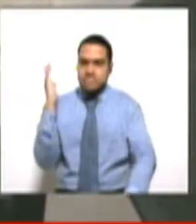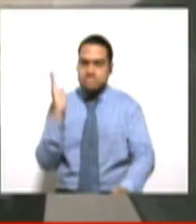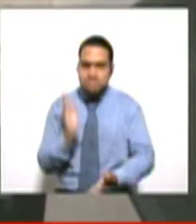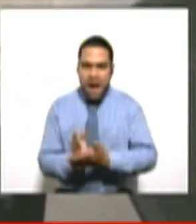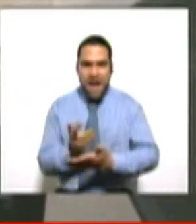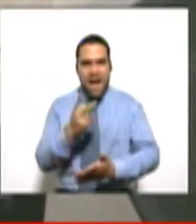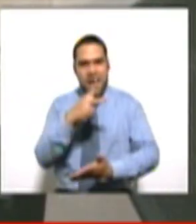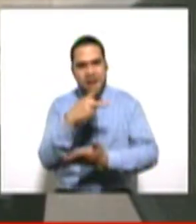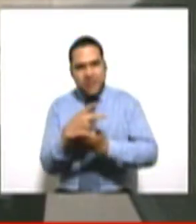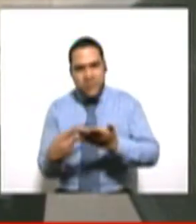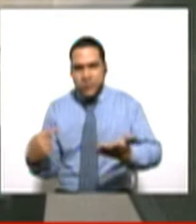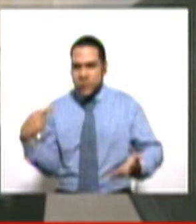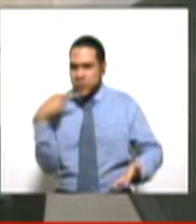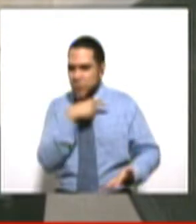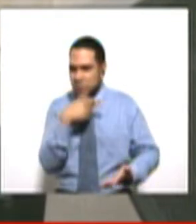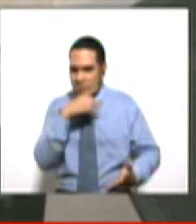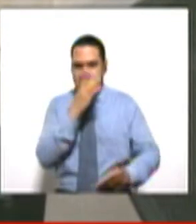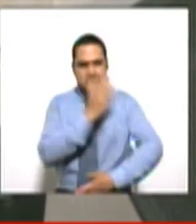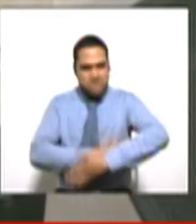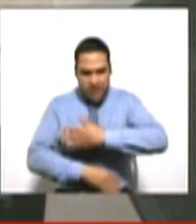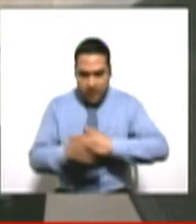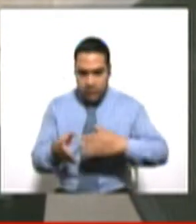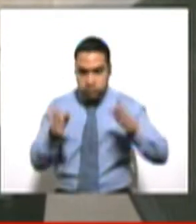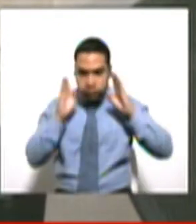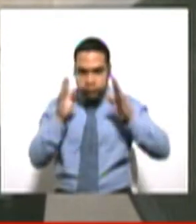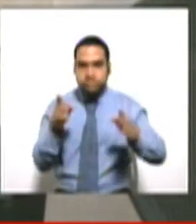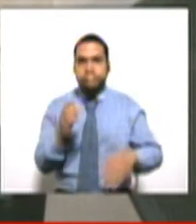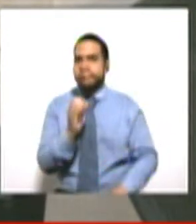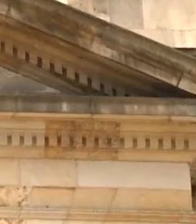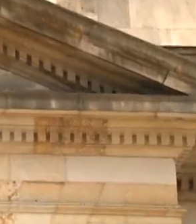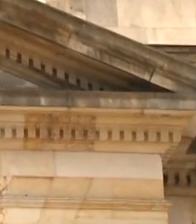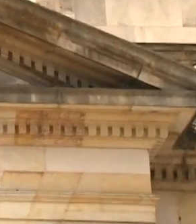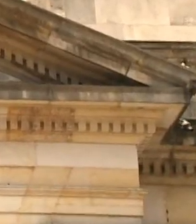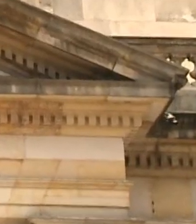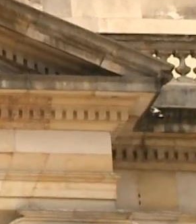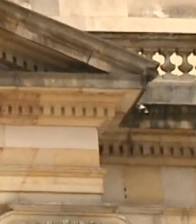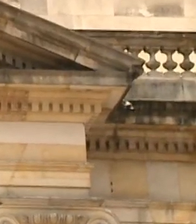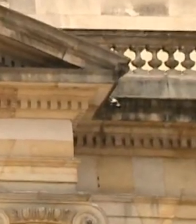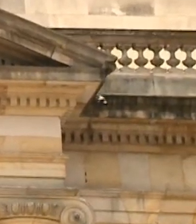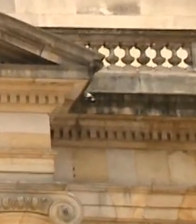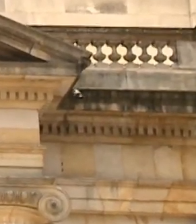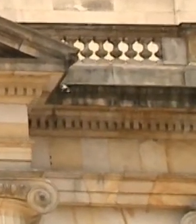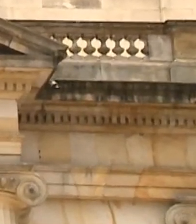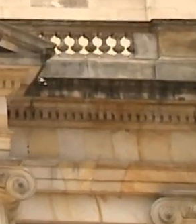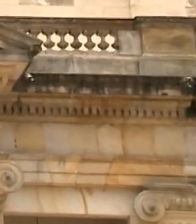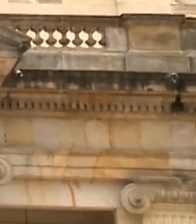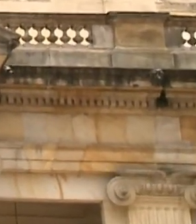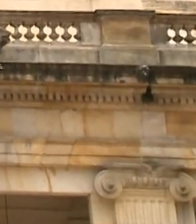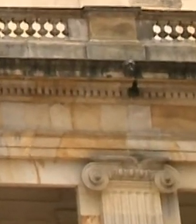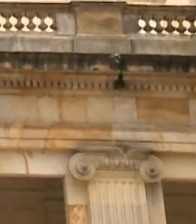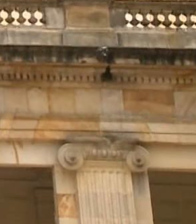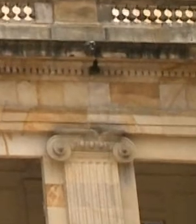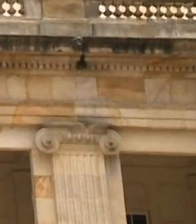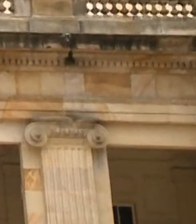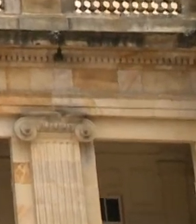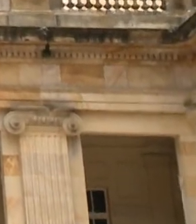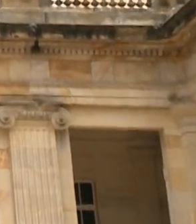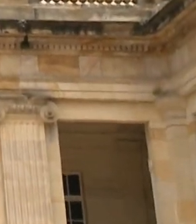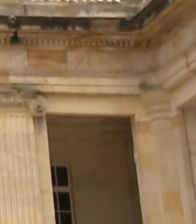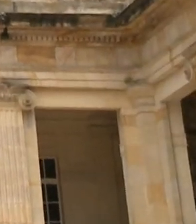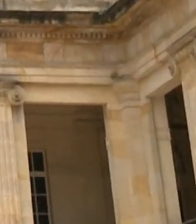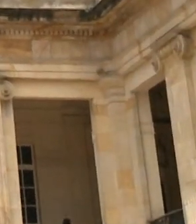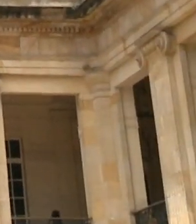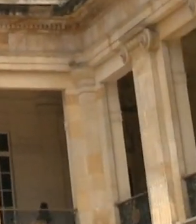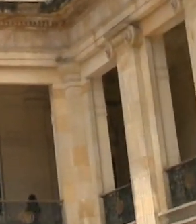2015-2016, en cabeza de su presidente, senador Luis Fernando Velasco Chávez, cumplieron con los compromisos propuestos y entregan al país